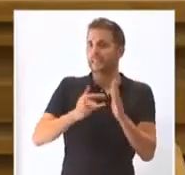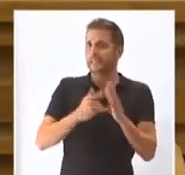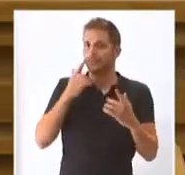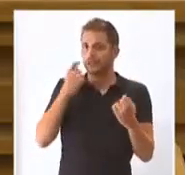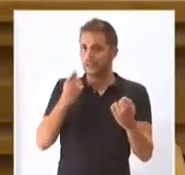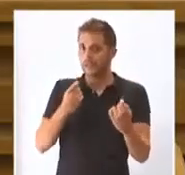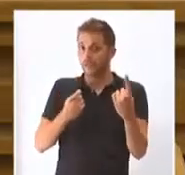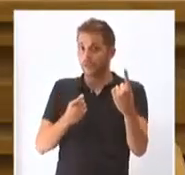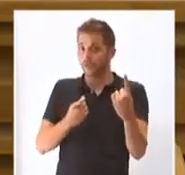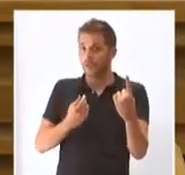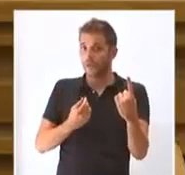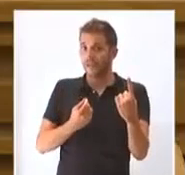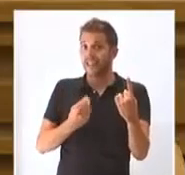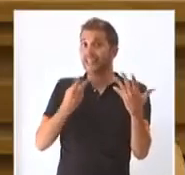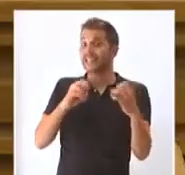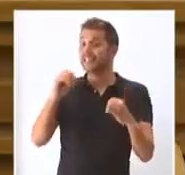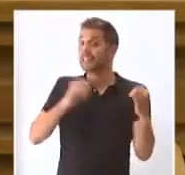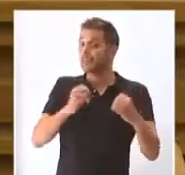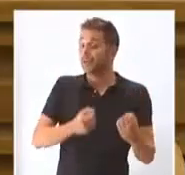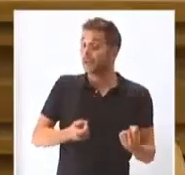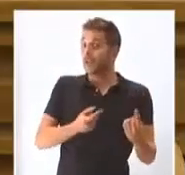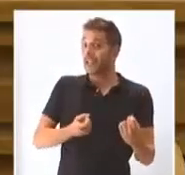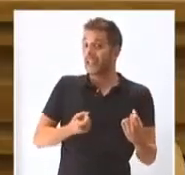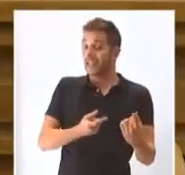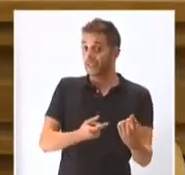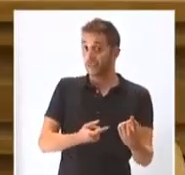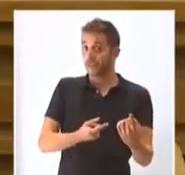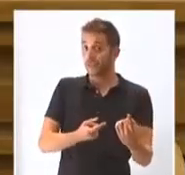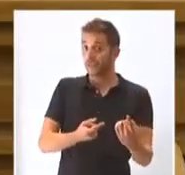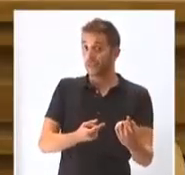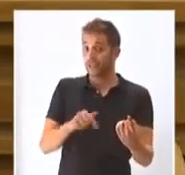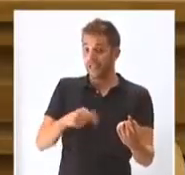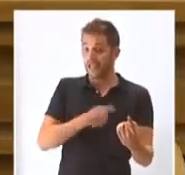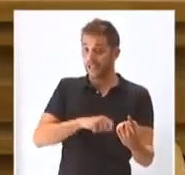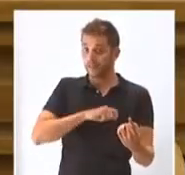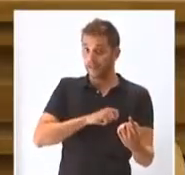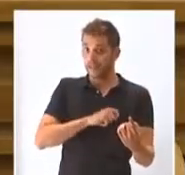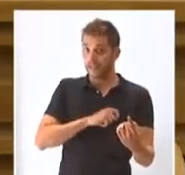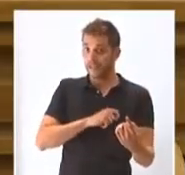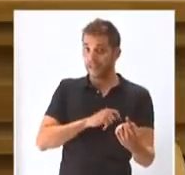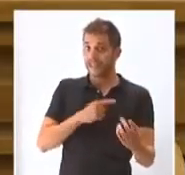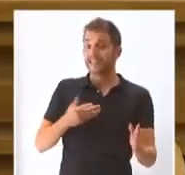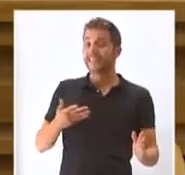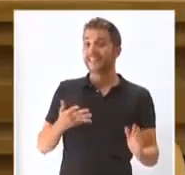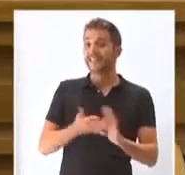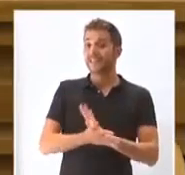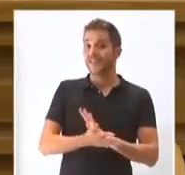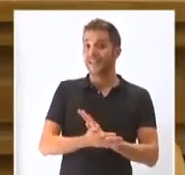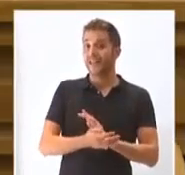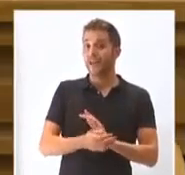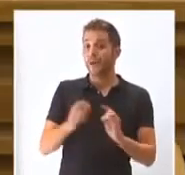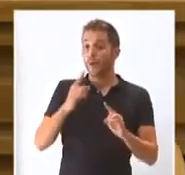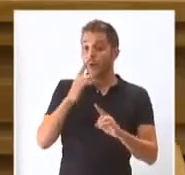largo de toda su vida es el 70 por ciento que le suponemos al gasto sanitario en españa se desarrolla en el último año de nuestra